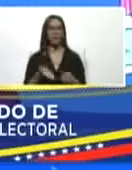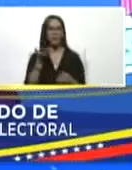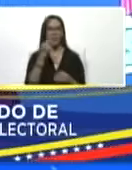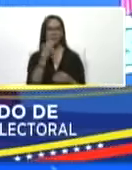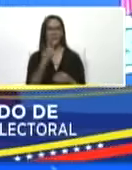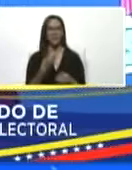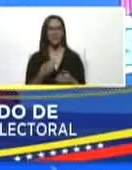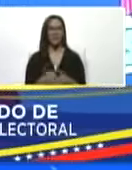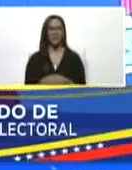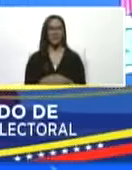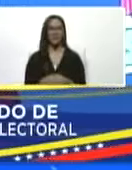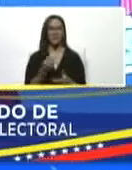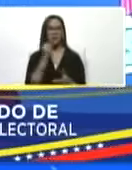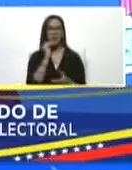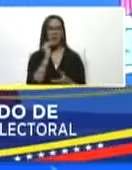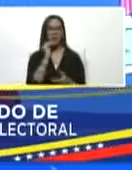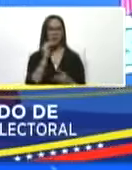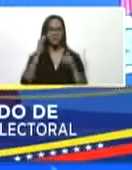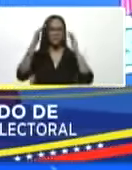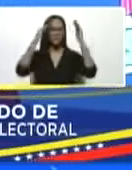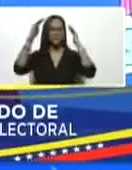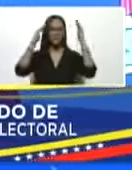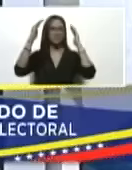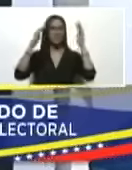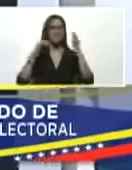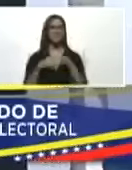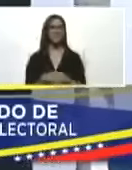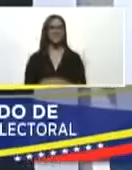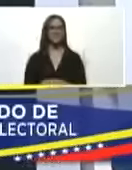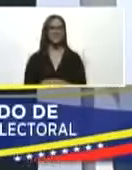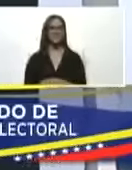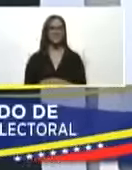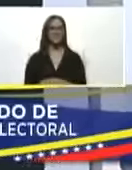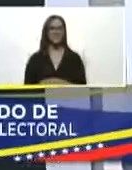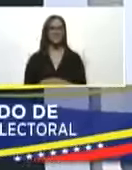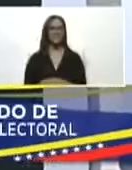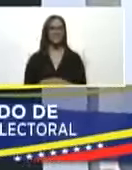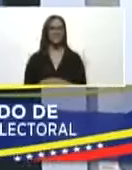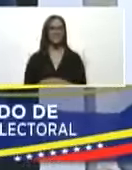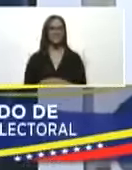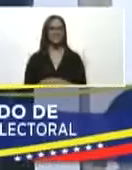vean. La juventud, saluda, salúdame.